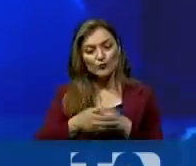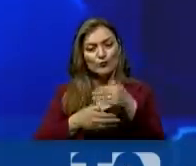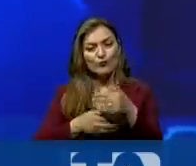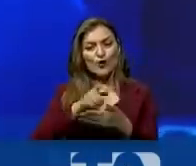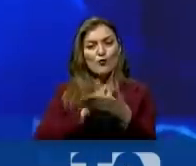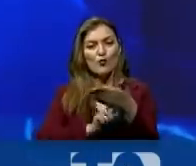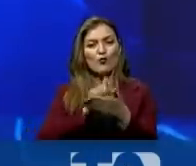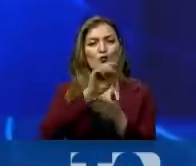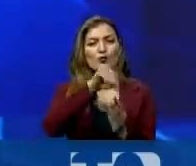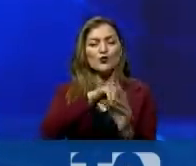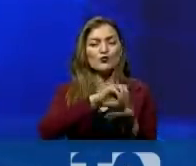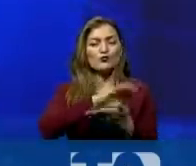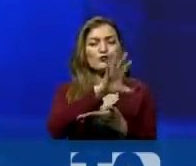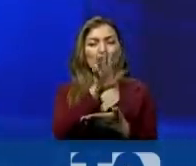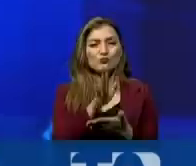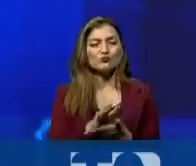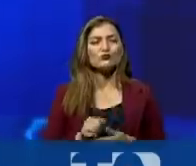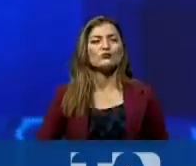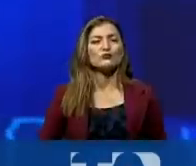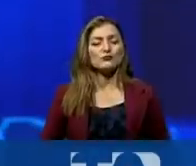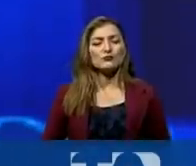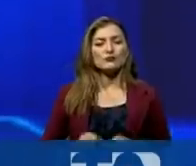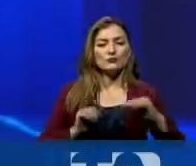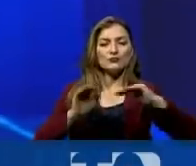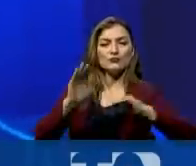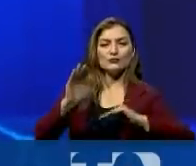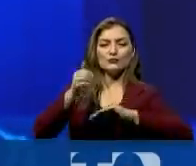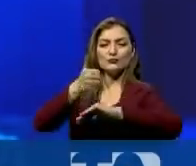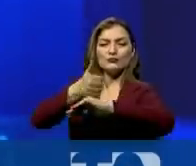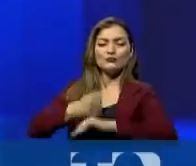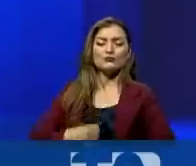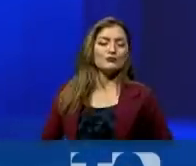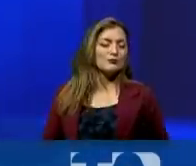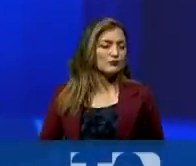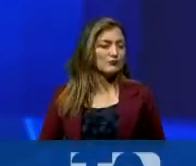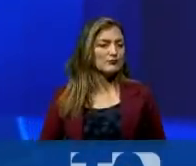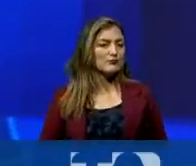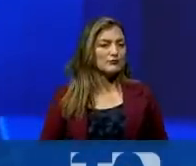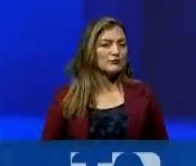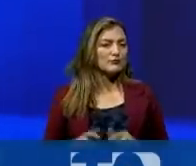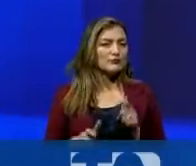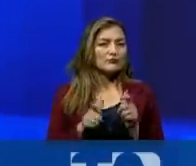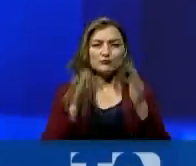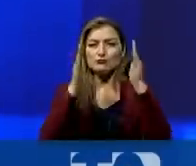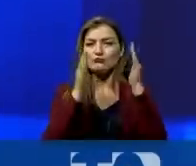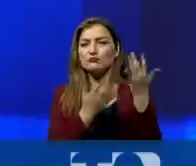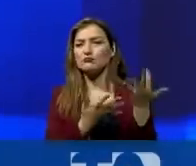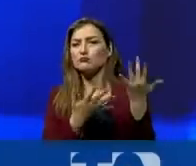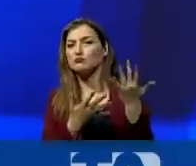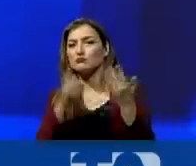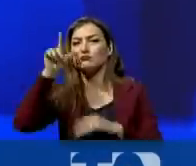aprobados dentro de la asamblea para el nombramiento de sus autoridades la ciudadanía está atenta